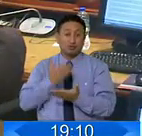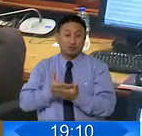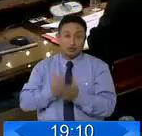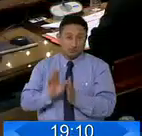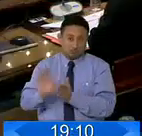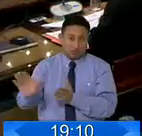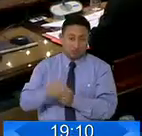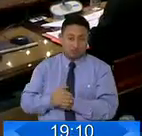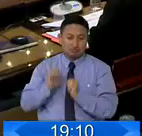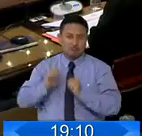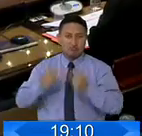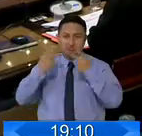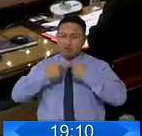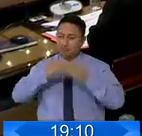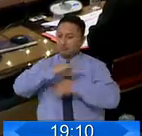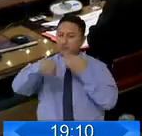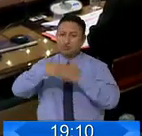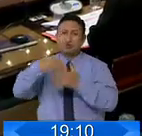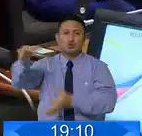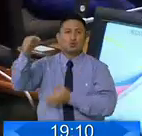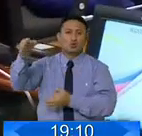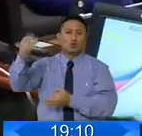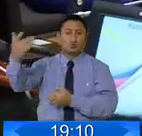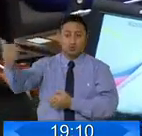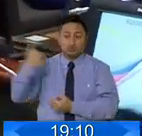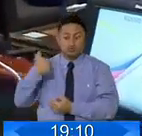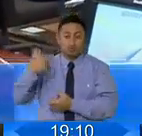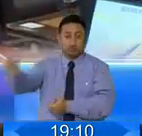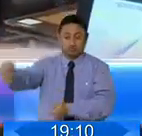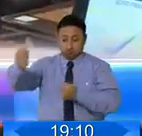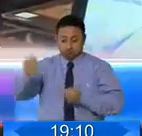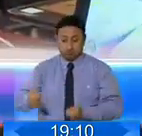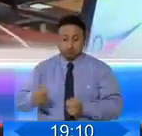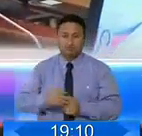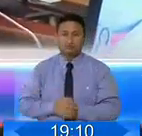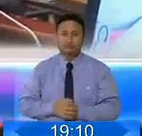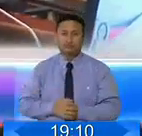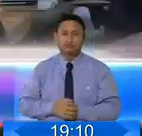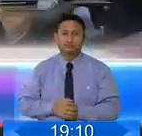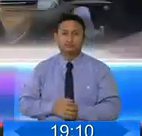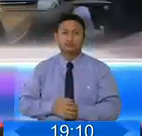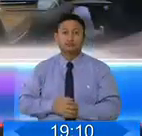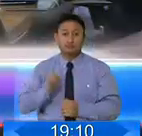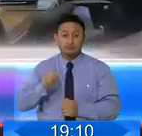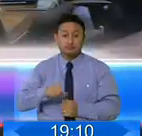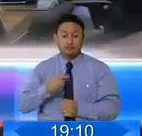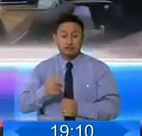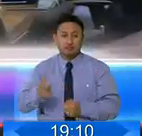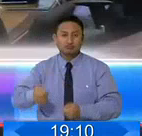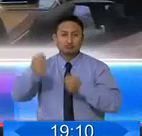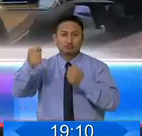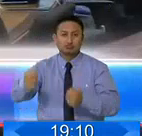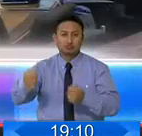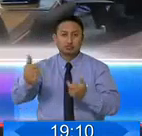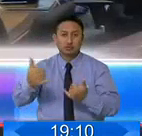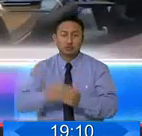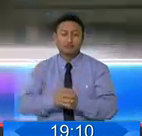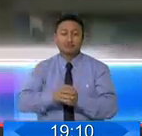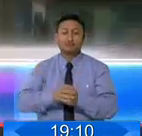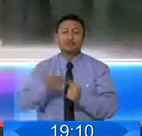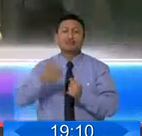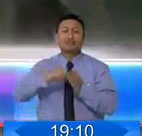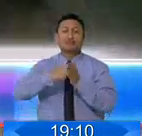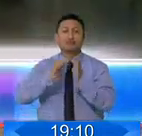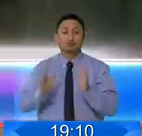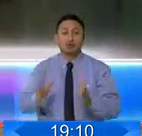propuesta, harán pública toda la documentación que ha llegado hasta el despacho de ese legislador y que será entregada a la Contraloría